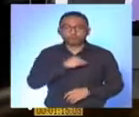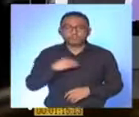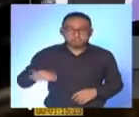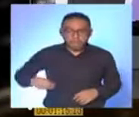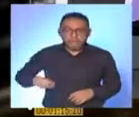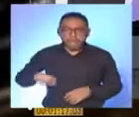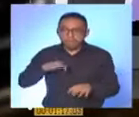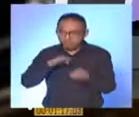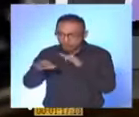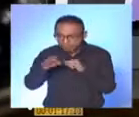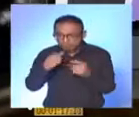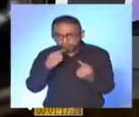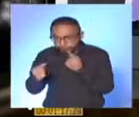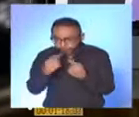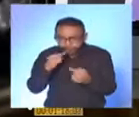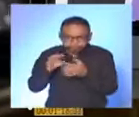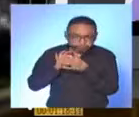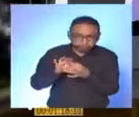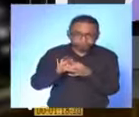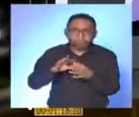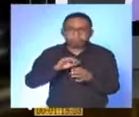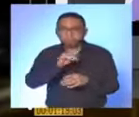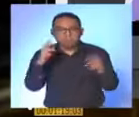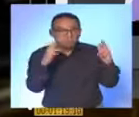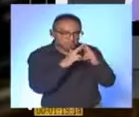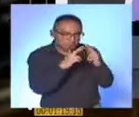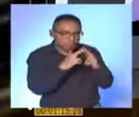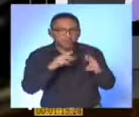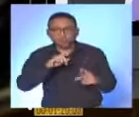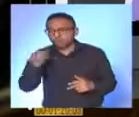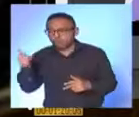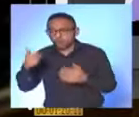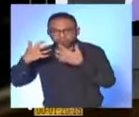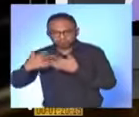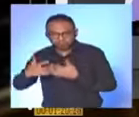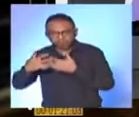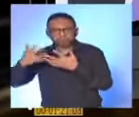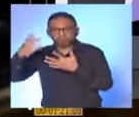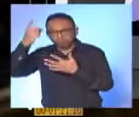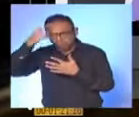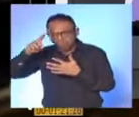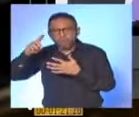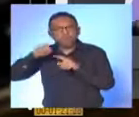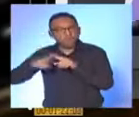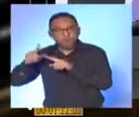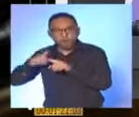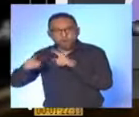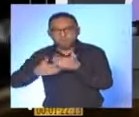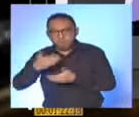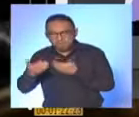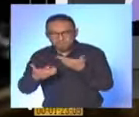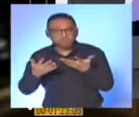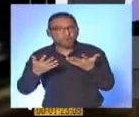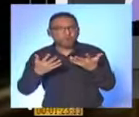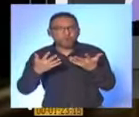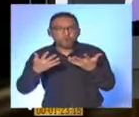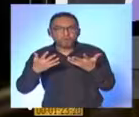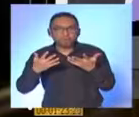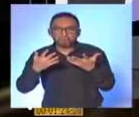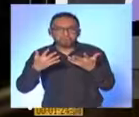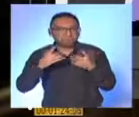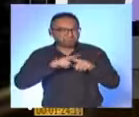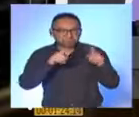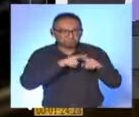los sectores, con el sector religioso, con el sector productivo, con todos los sectores, con el